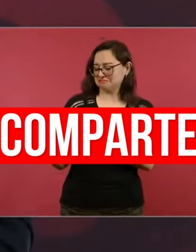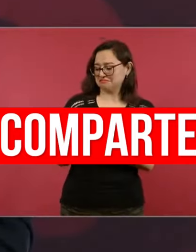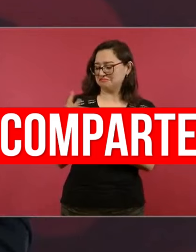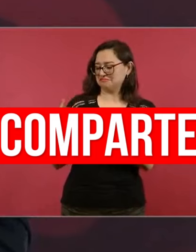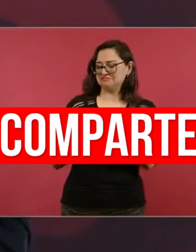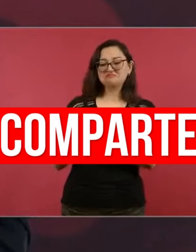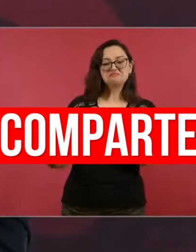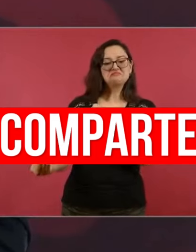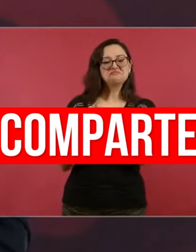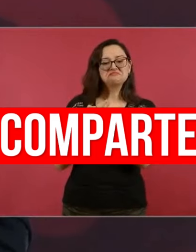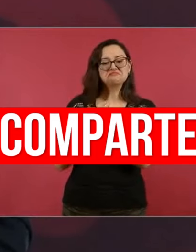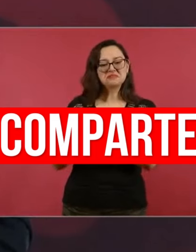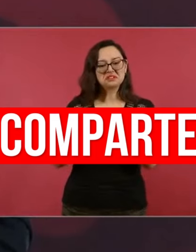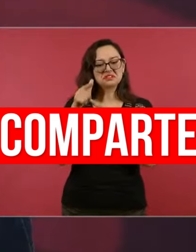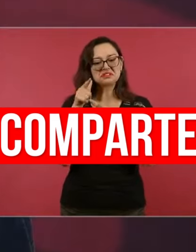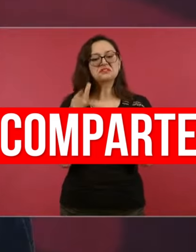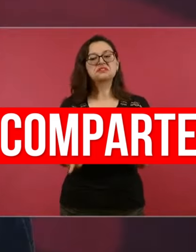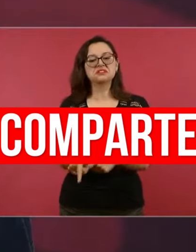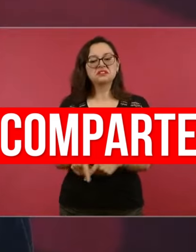respaldándonos.